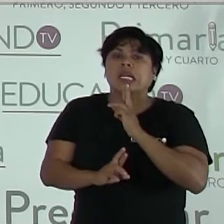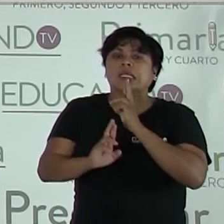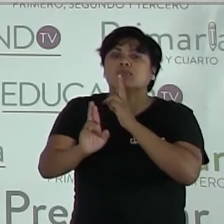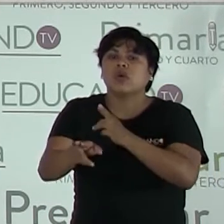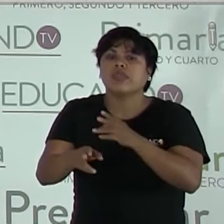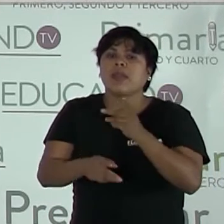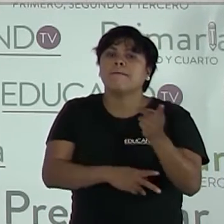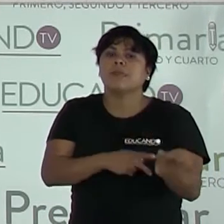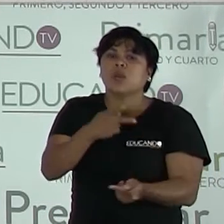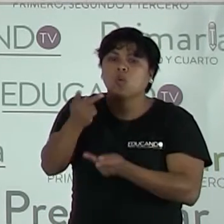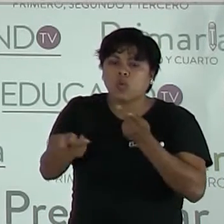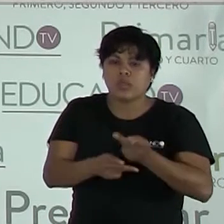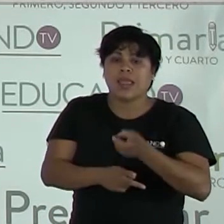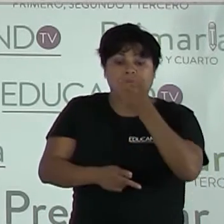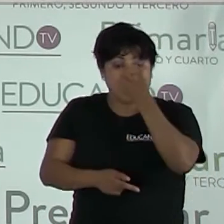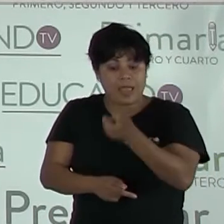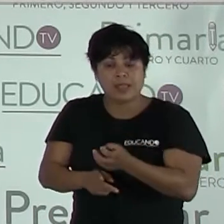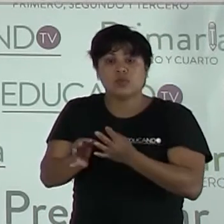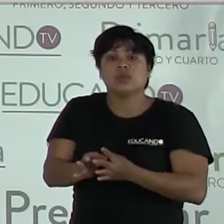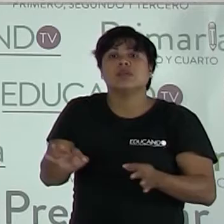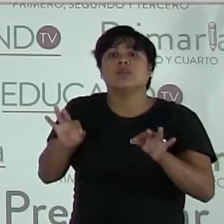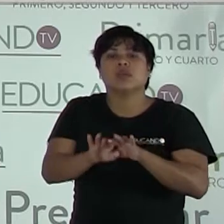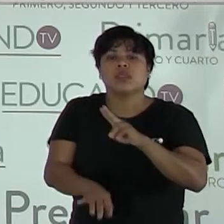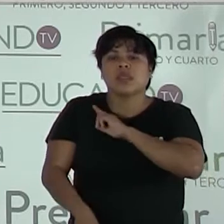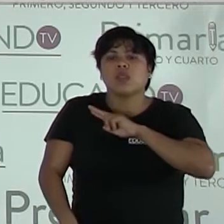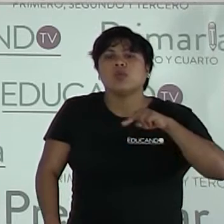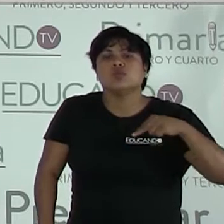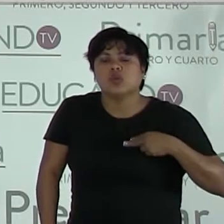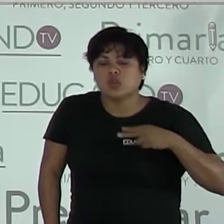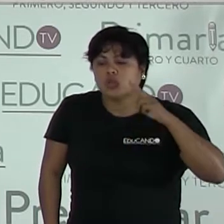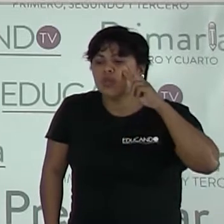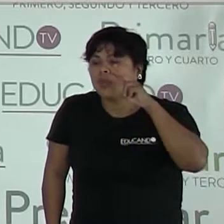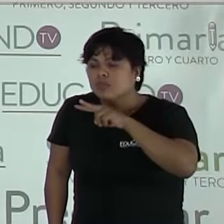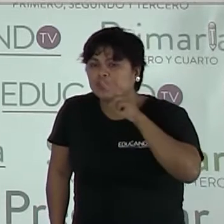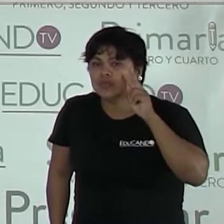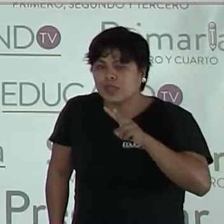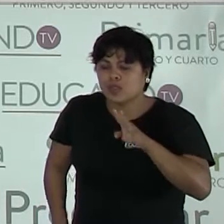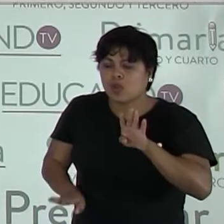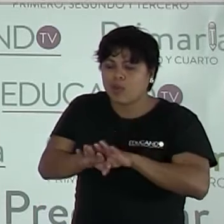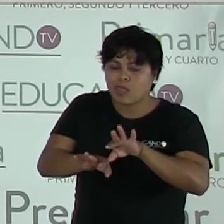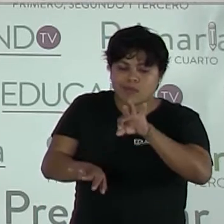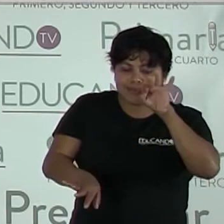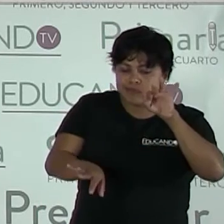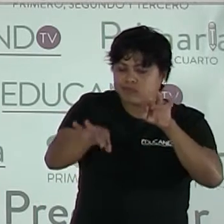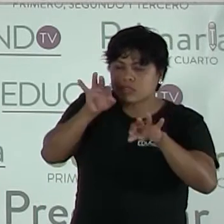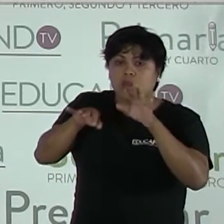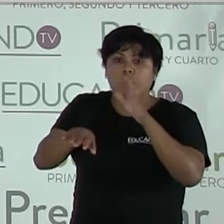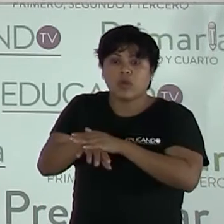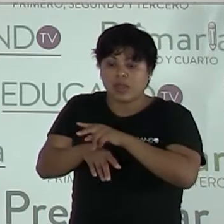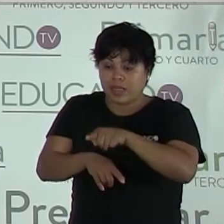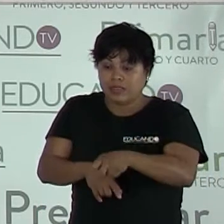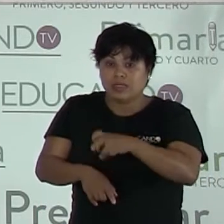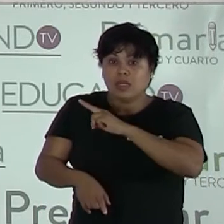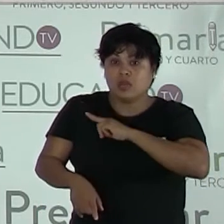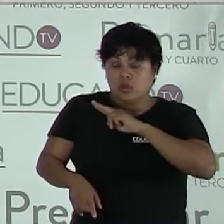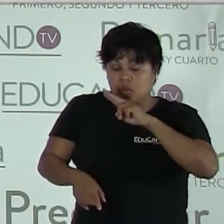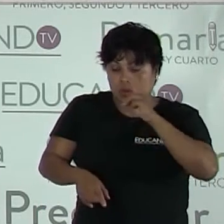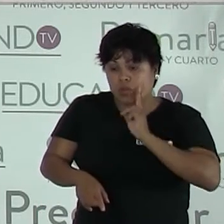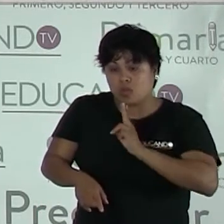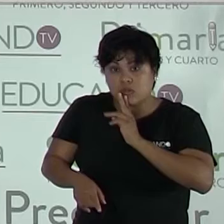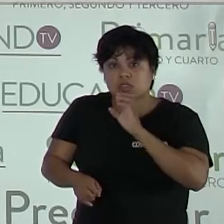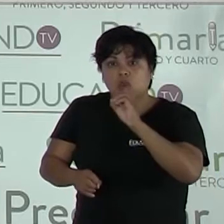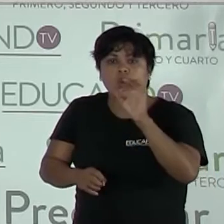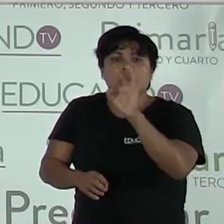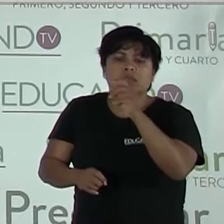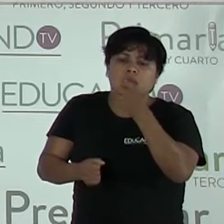a preguntas. Esto es importante que lo vayamos destacando, porque nuestra noticia o las